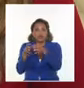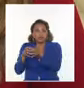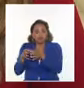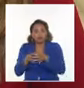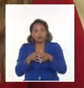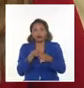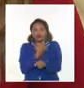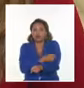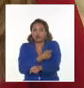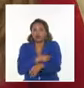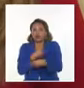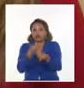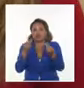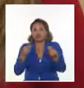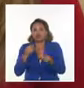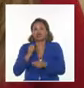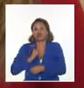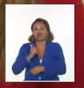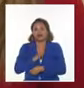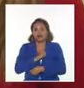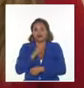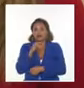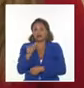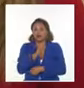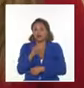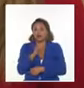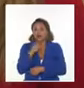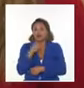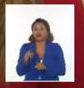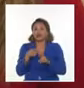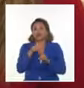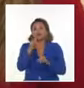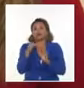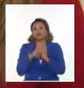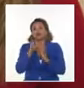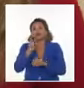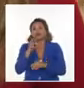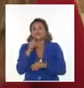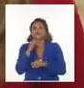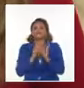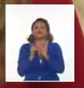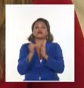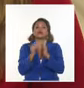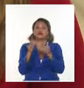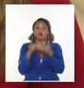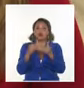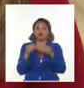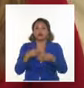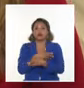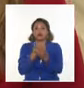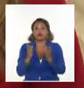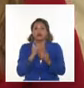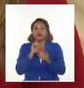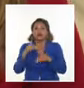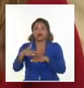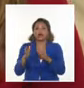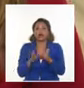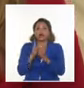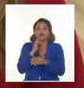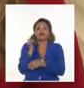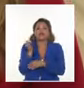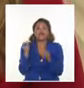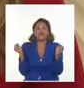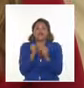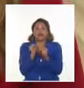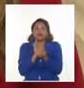el gobierno de Canadá se obtuvieron más de 1.3 millones de dólares y se adquirió una cámara de frío ubicada en el